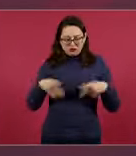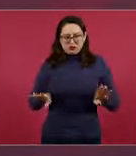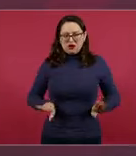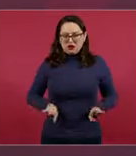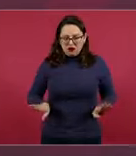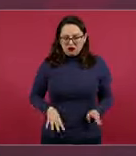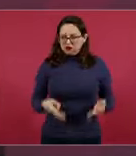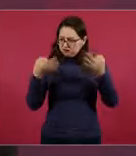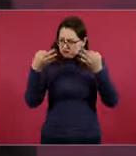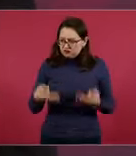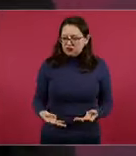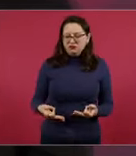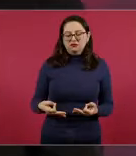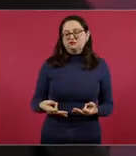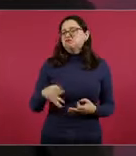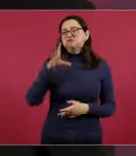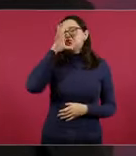convertirse